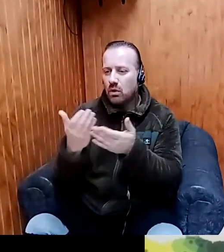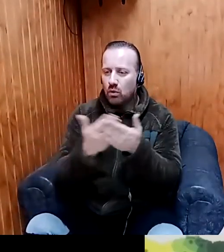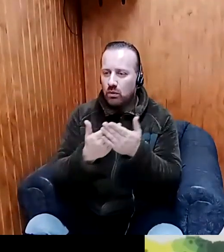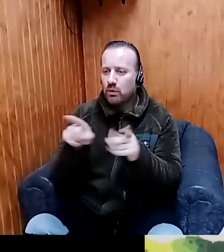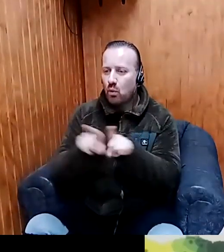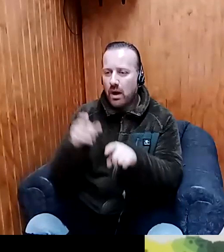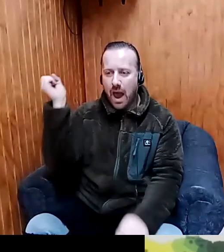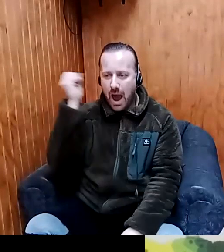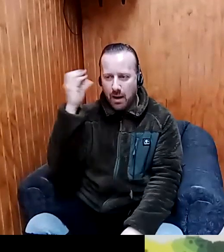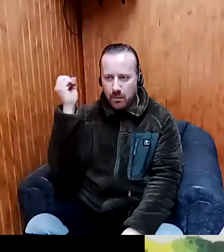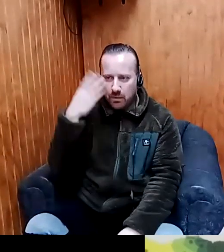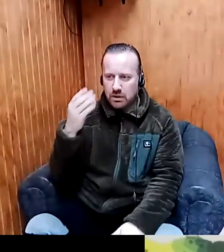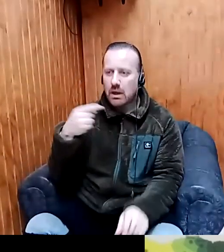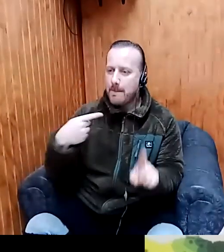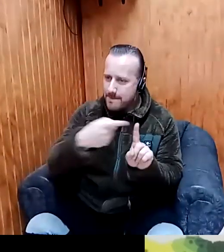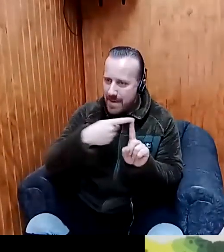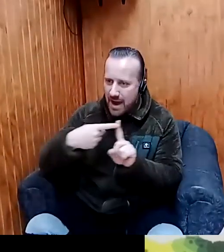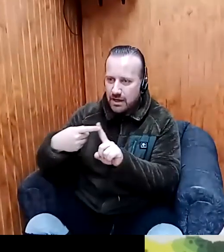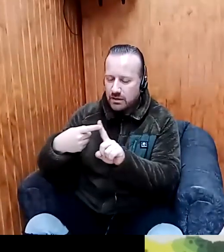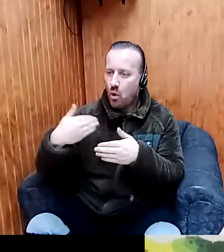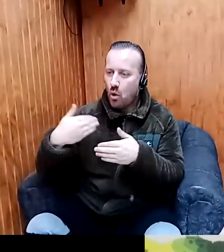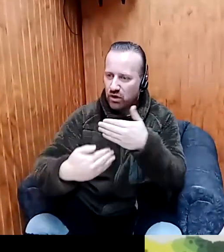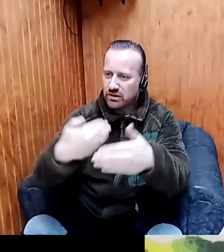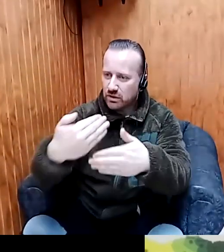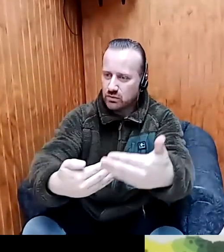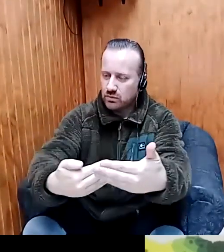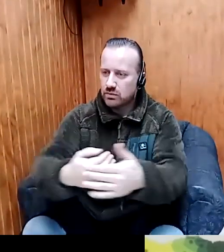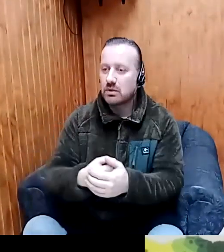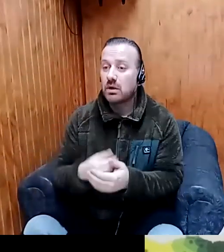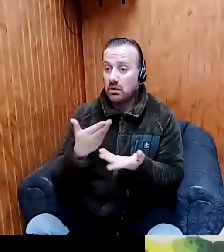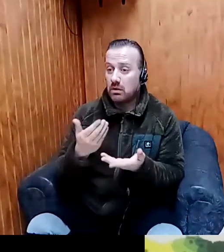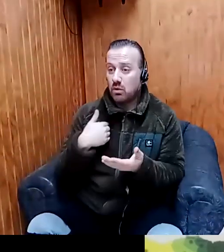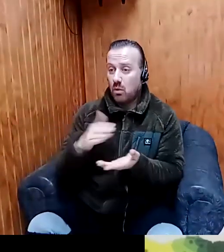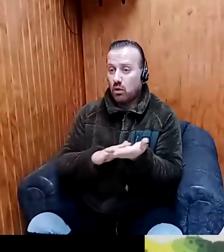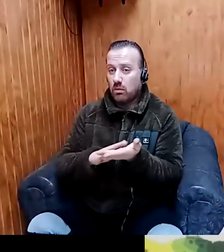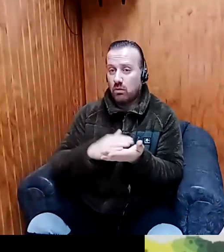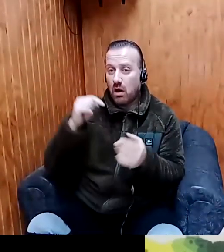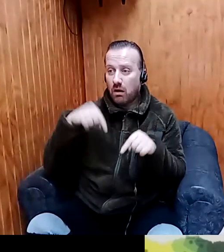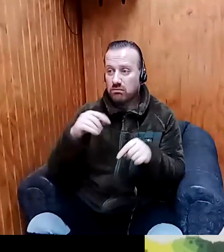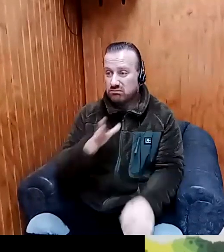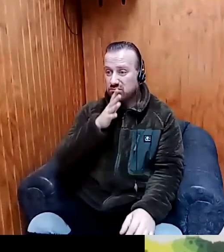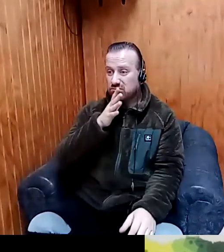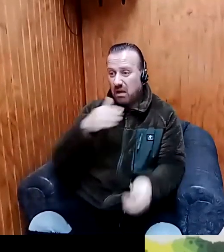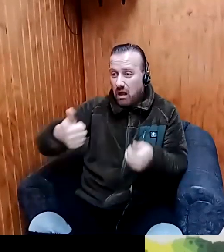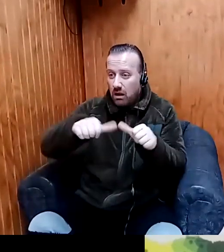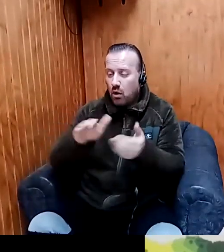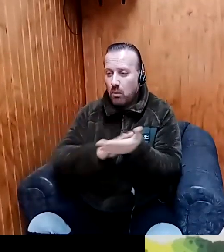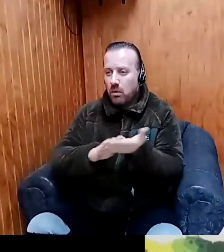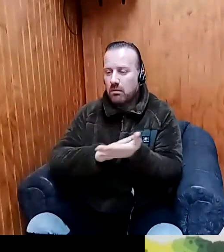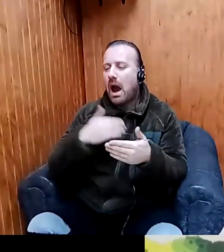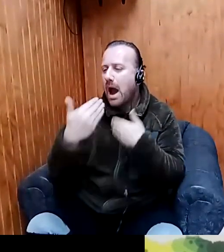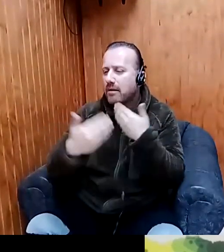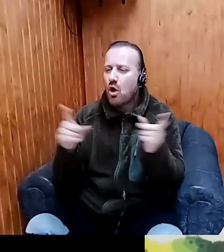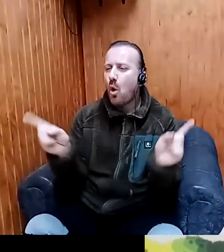aprendemos participando de los procesos. Es decir, si nosotros ahora nos olvidamos de ciencias y hablamos, pues, por ejemplo, de música, pues ¿cómo